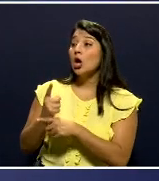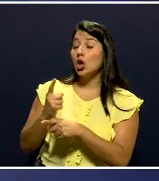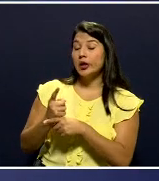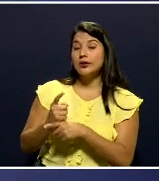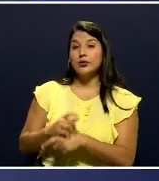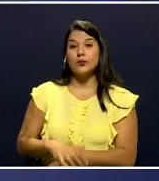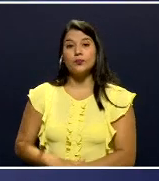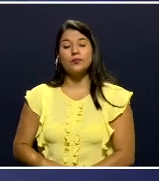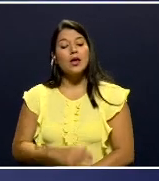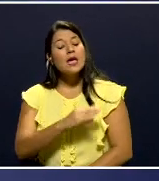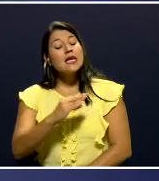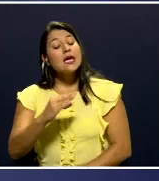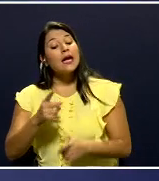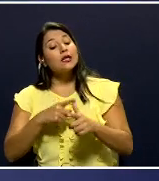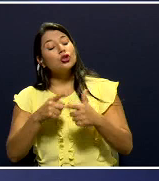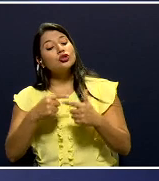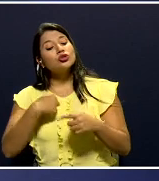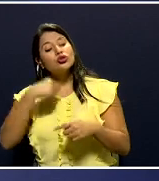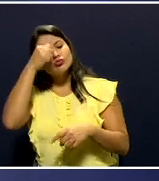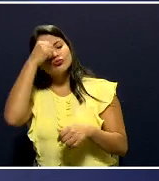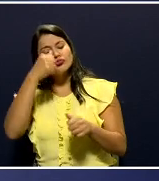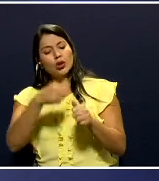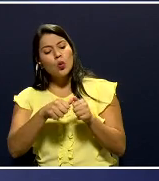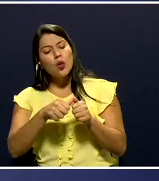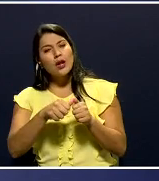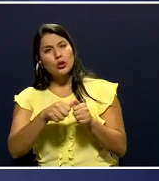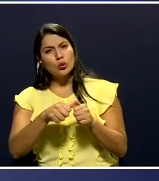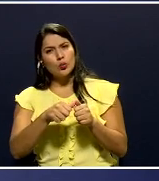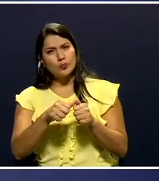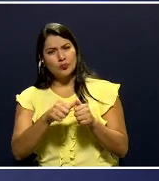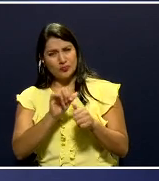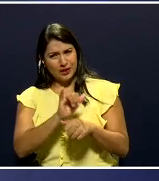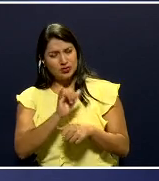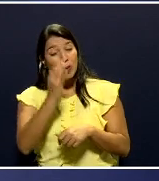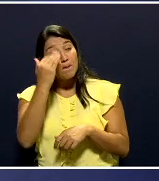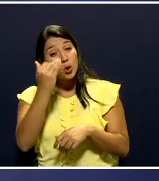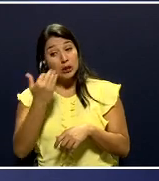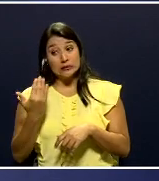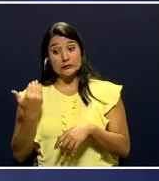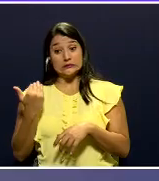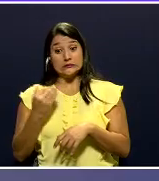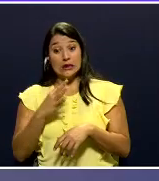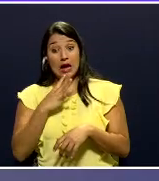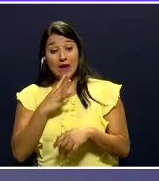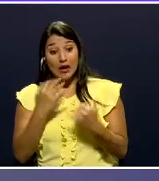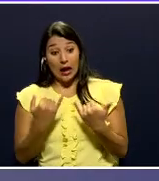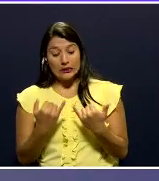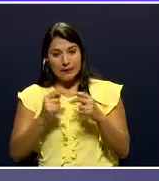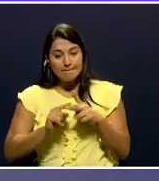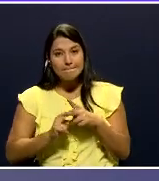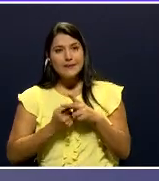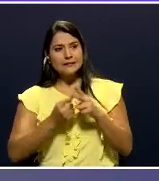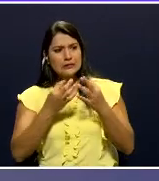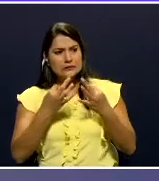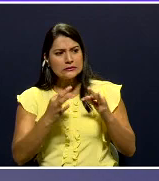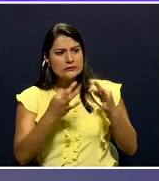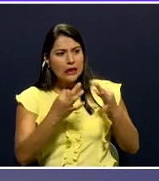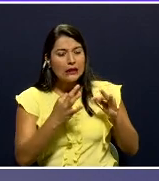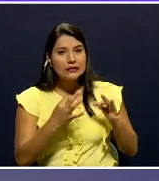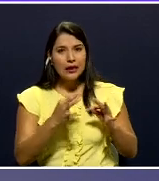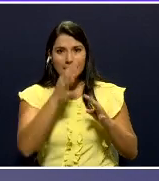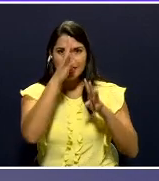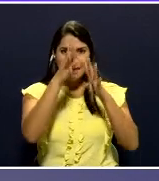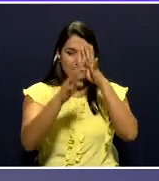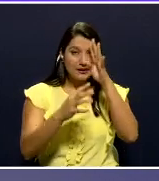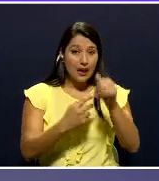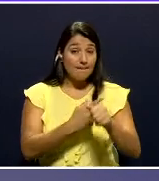Correcto. Y me viene a la memoria porque en estos días se ha hablado de intentos de comprar